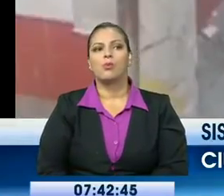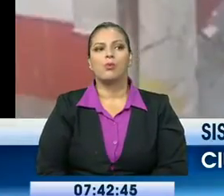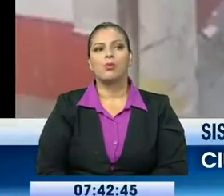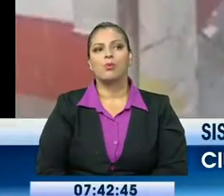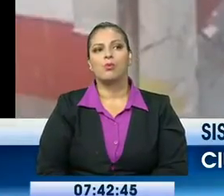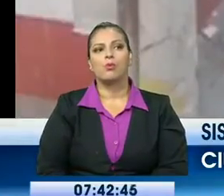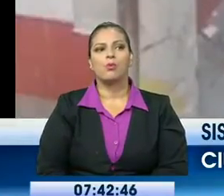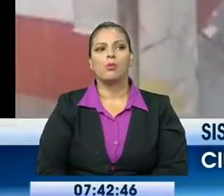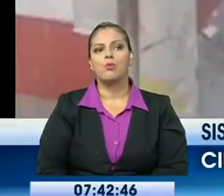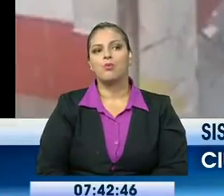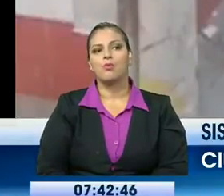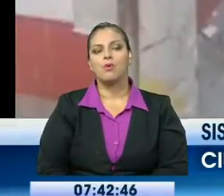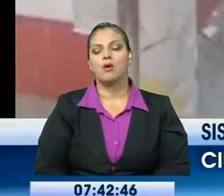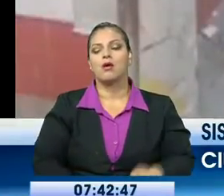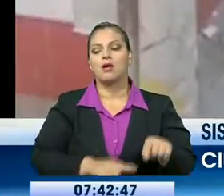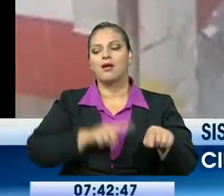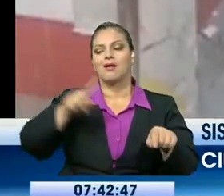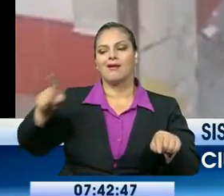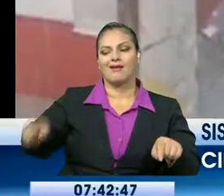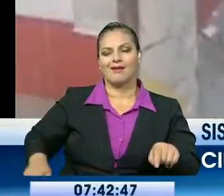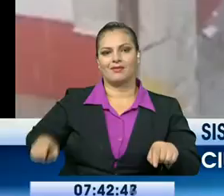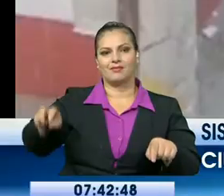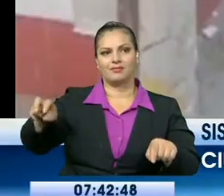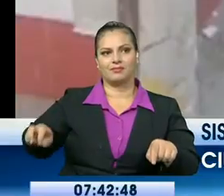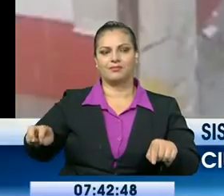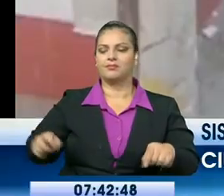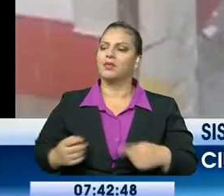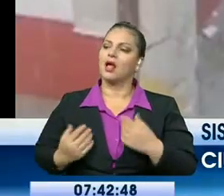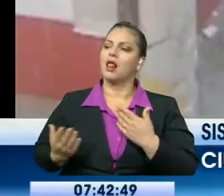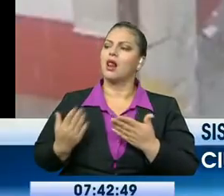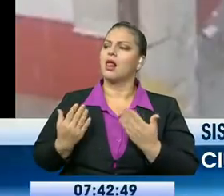Intercambia palabras con un tercero que estaba cerca.